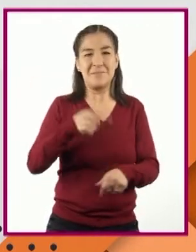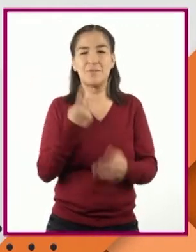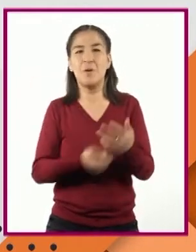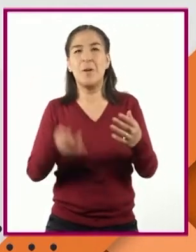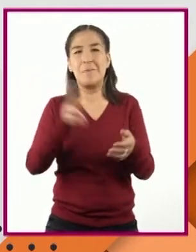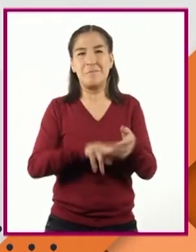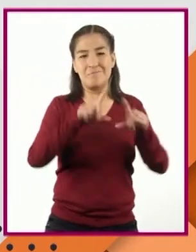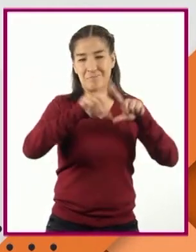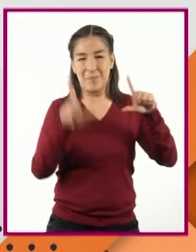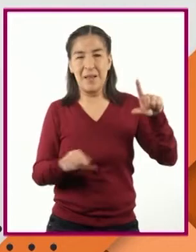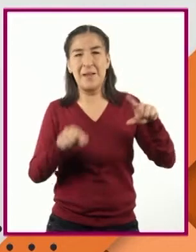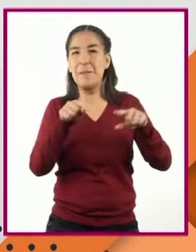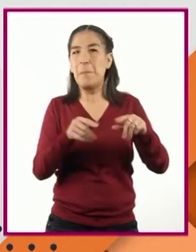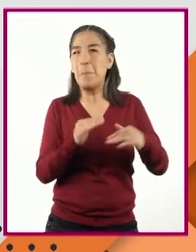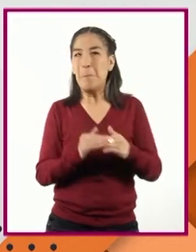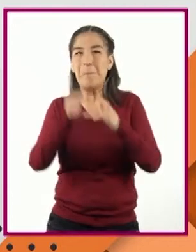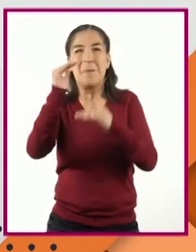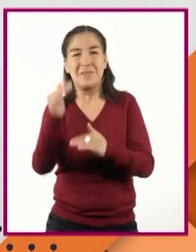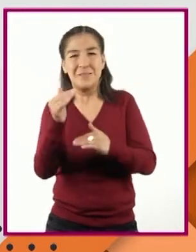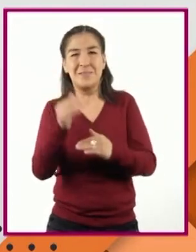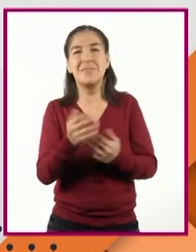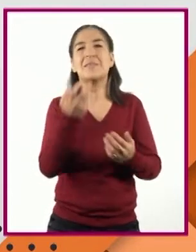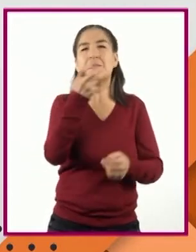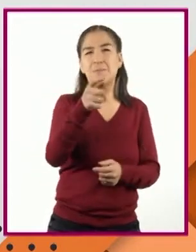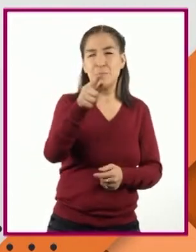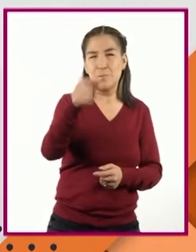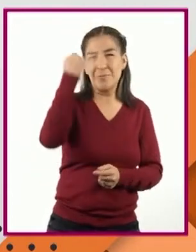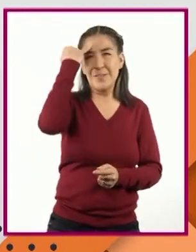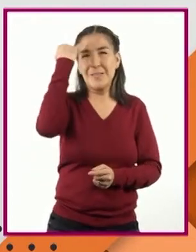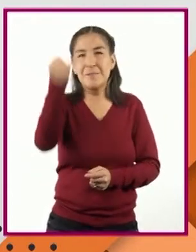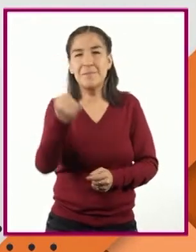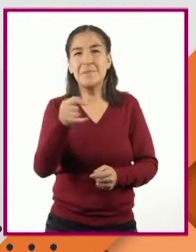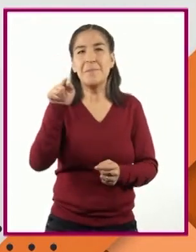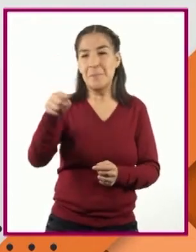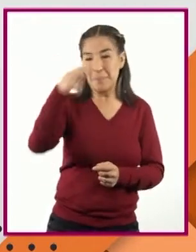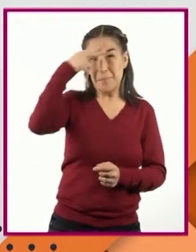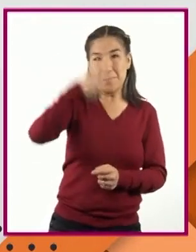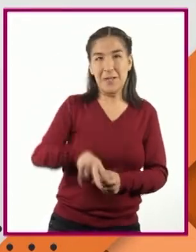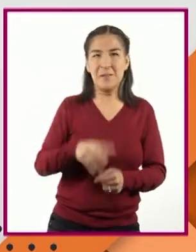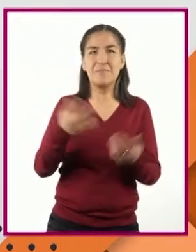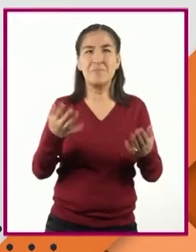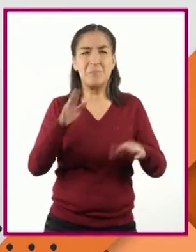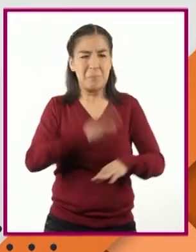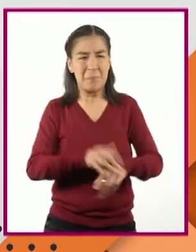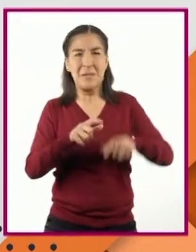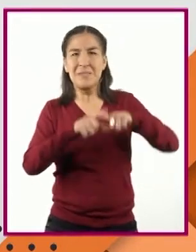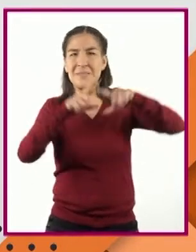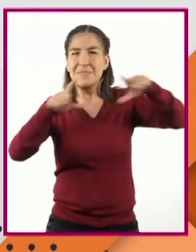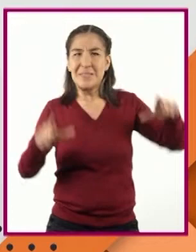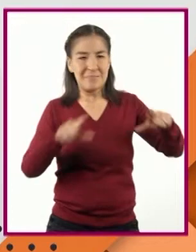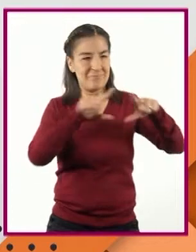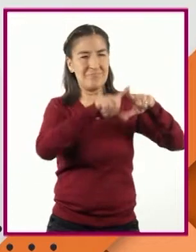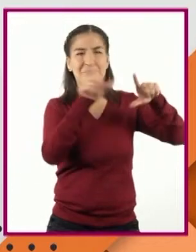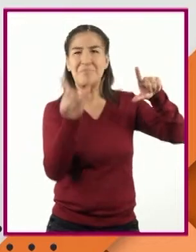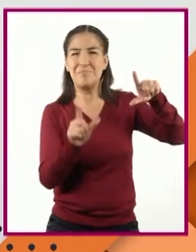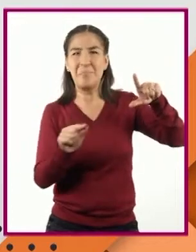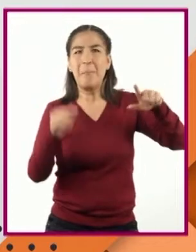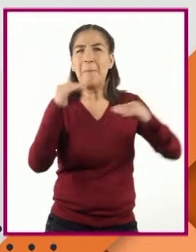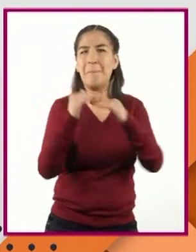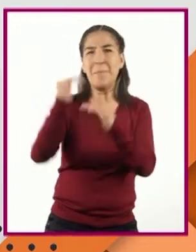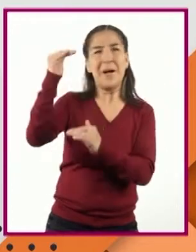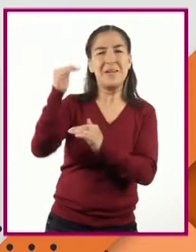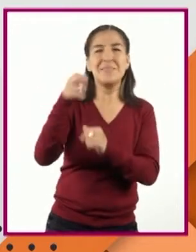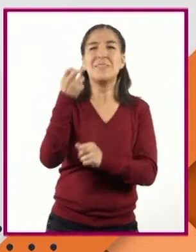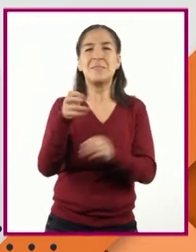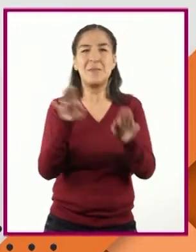territorio actual. ¿Alguna vez se imaginaron que México era tan grande? Como podrán observar, en